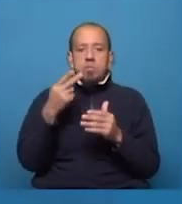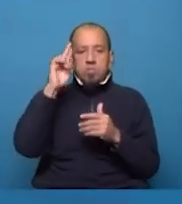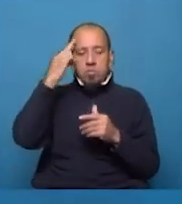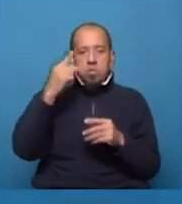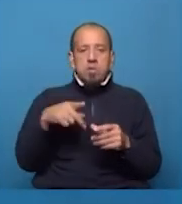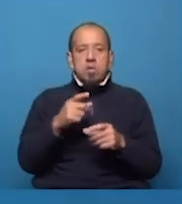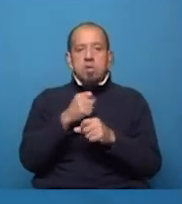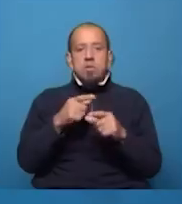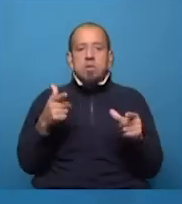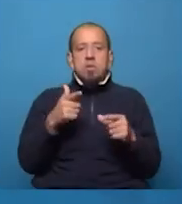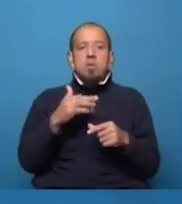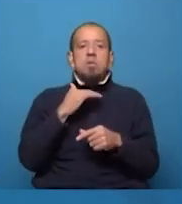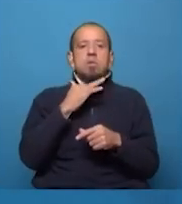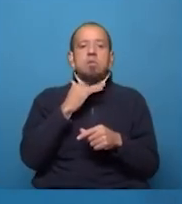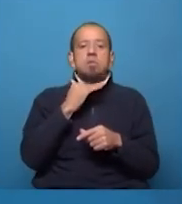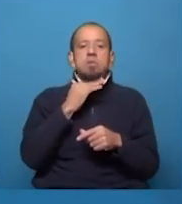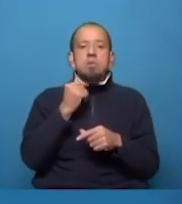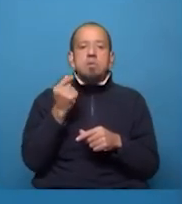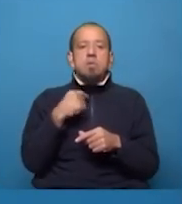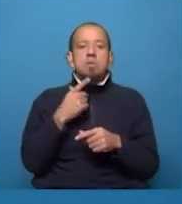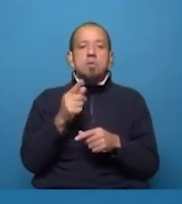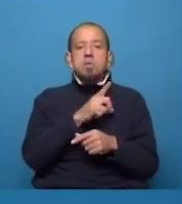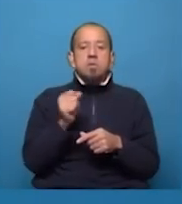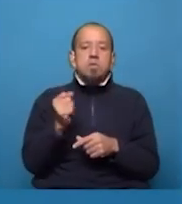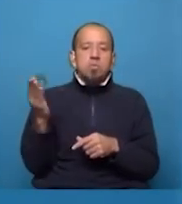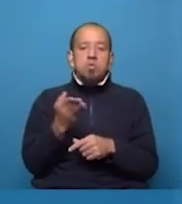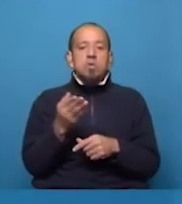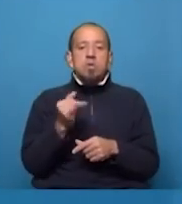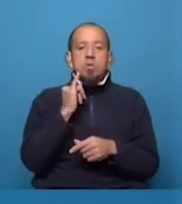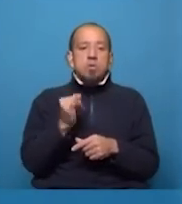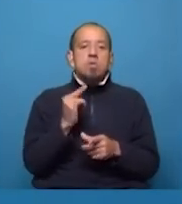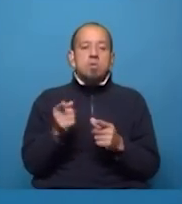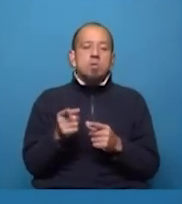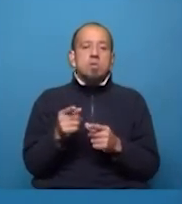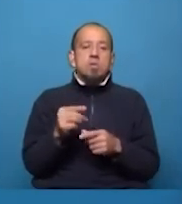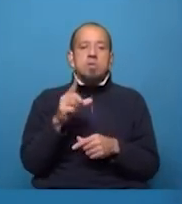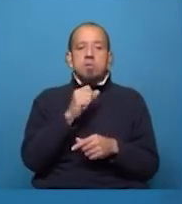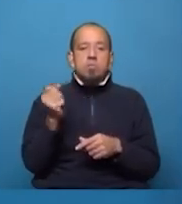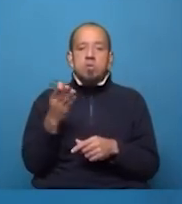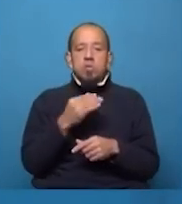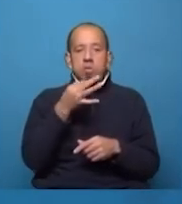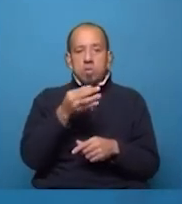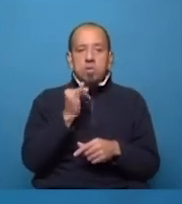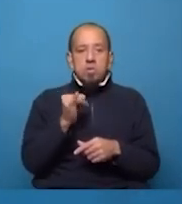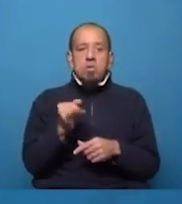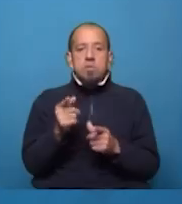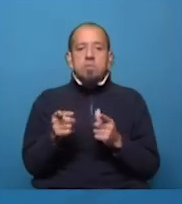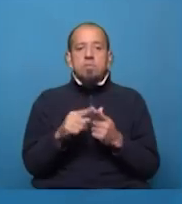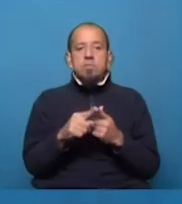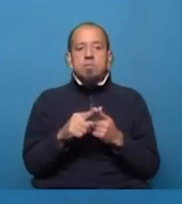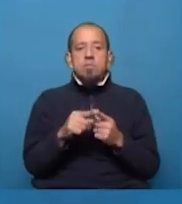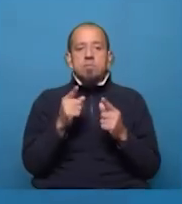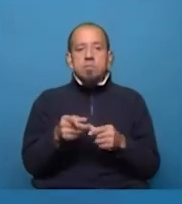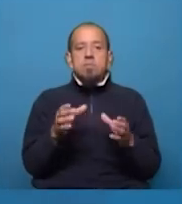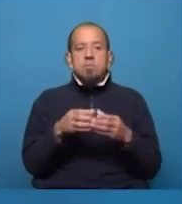100% dijo que sí yo estaba feliz porque era el único anormal que decía eso era yo siempre dijo que sí en sus